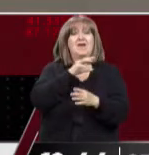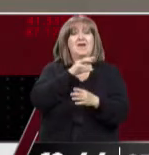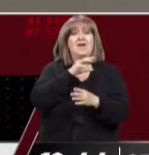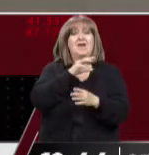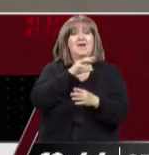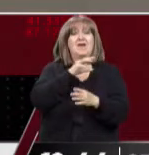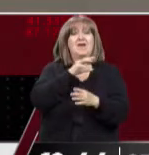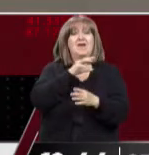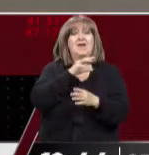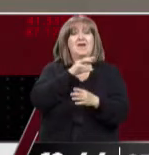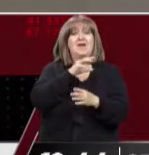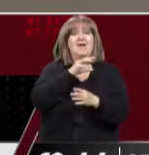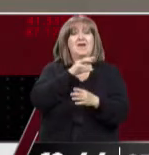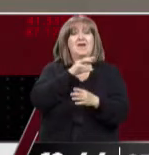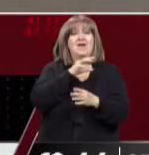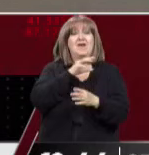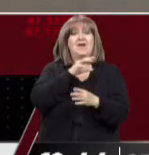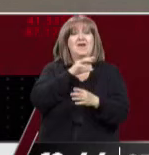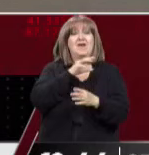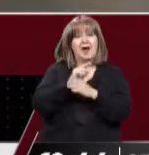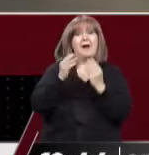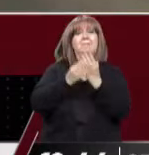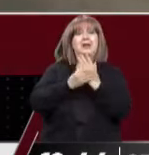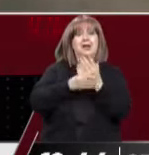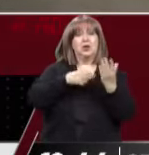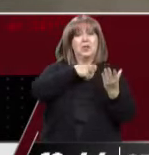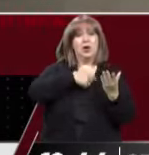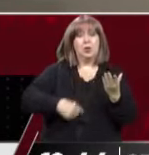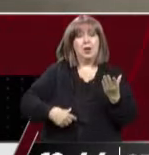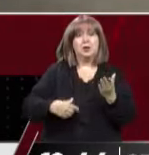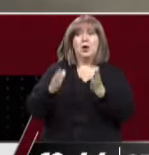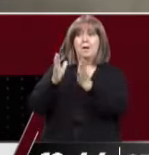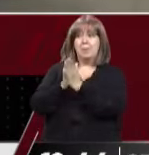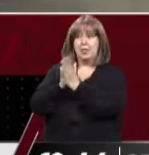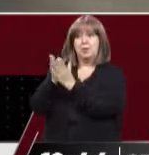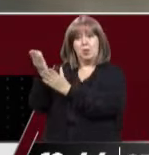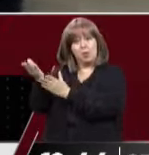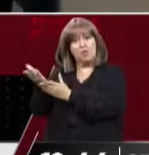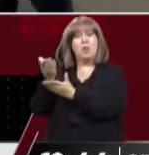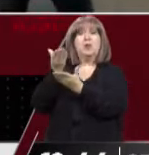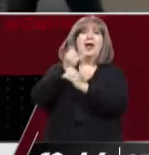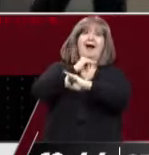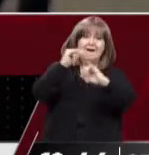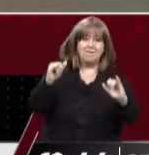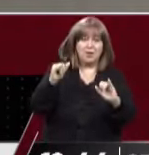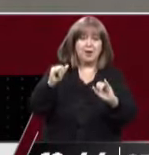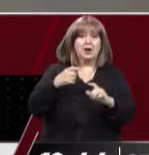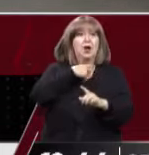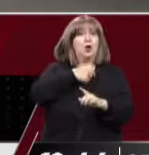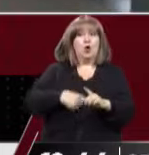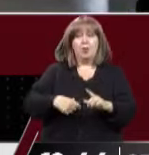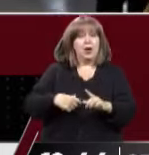de los ministros de gobierno y solicitar su intervención porque el gobierno de la provincia